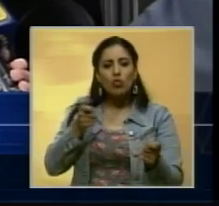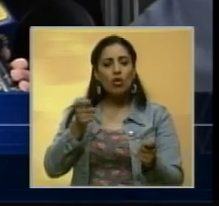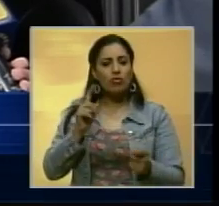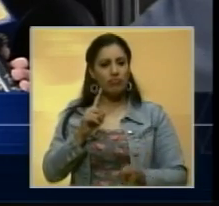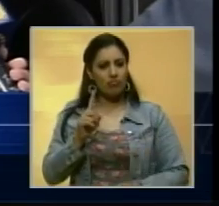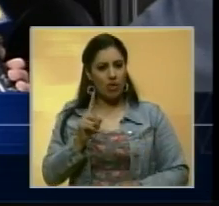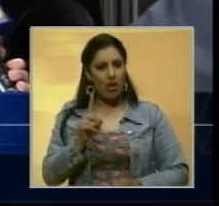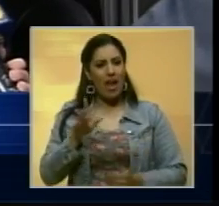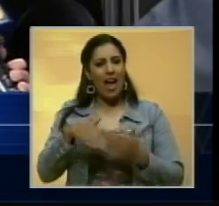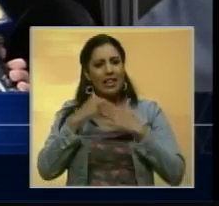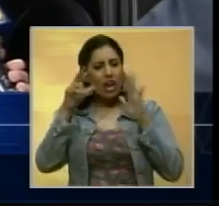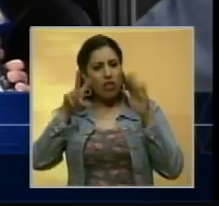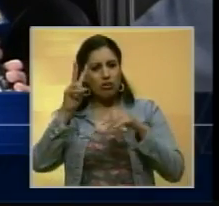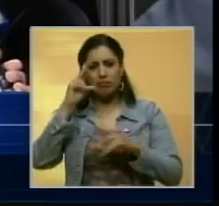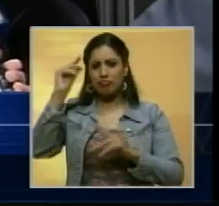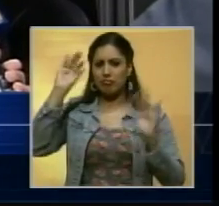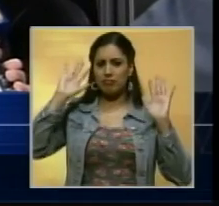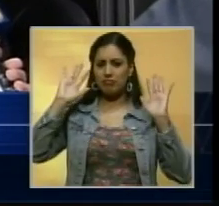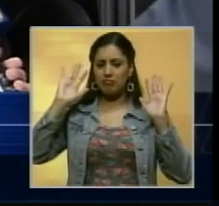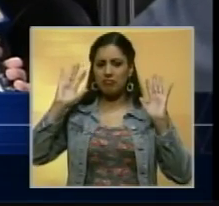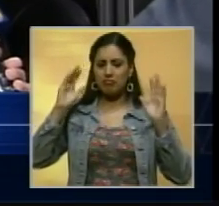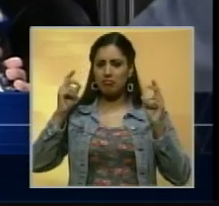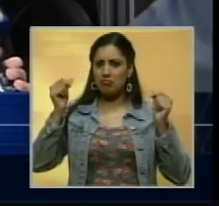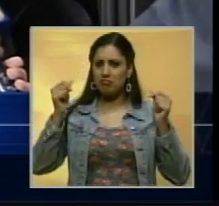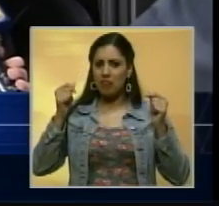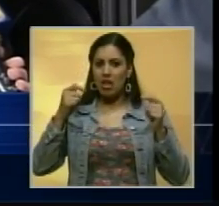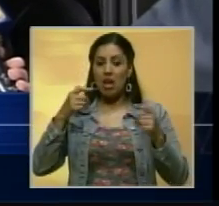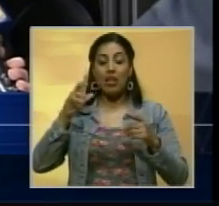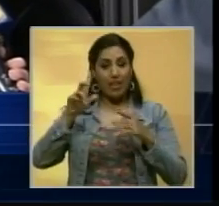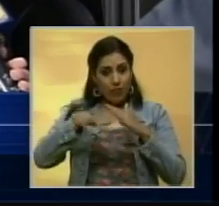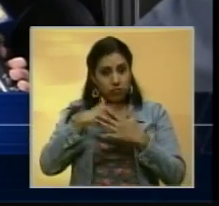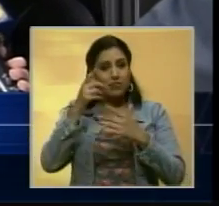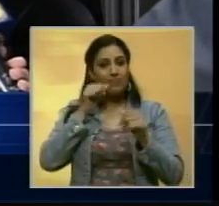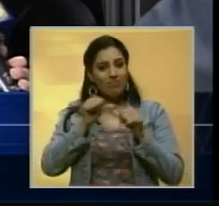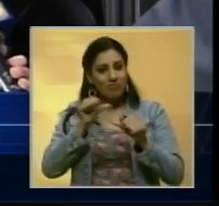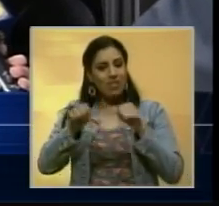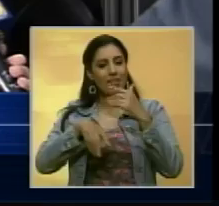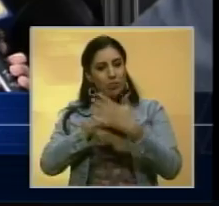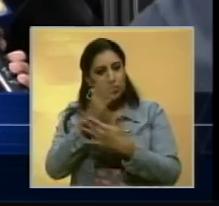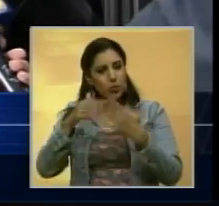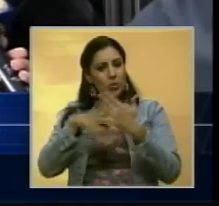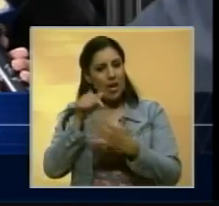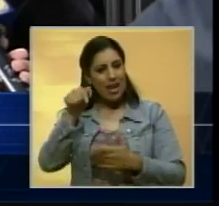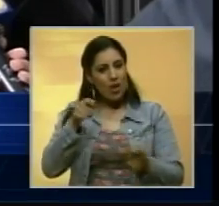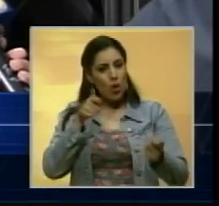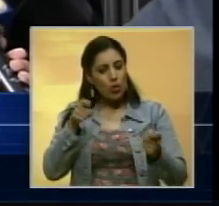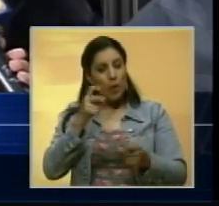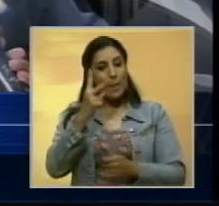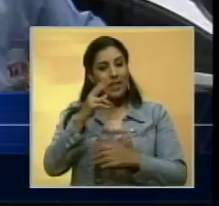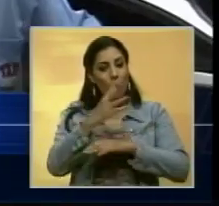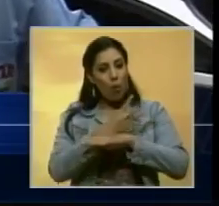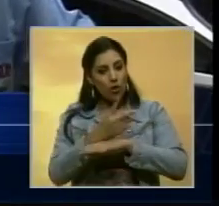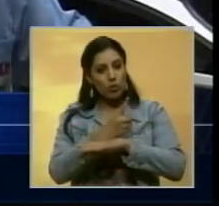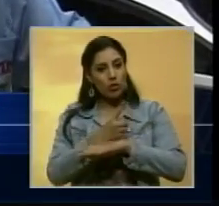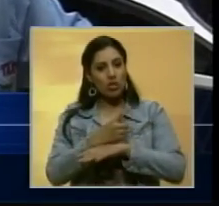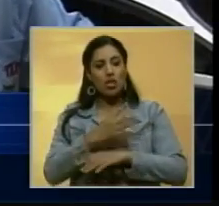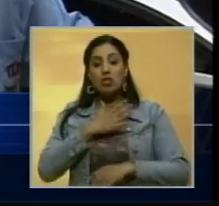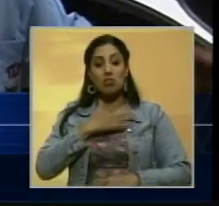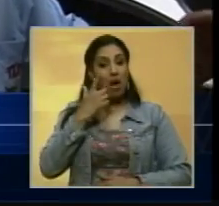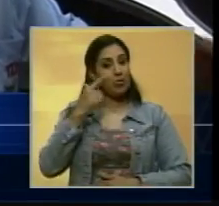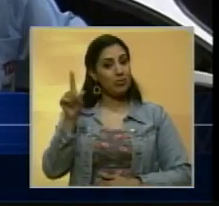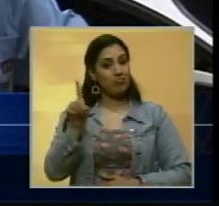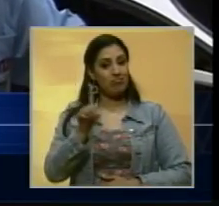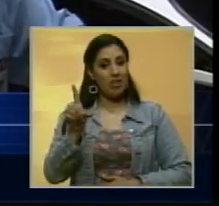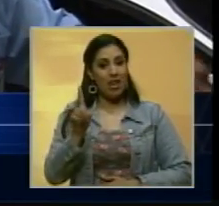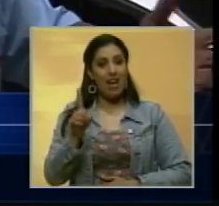control hasta las 12 de la noche, sino que amanezca el punto de control constantemente ahí, las 24 horas del día. Yo no me he